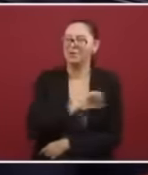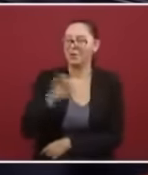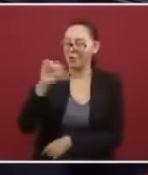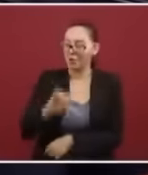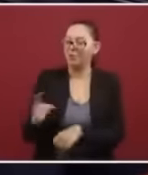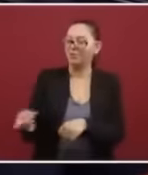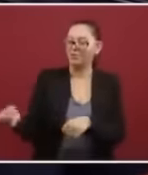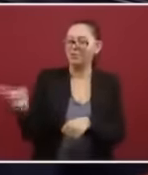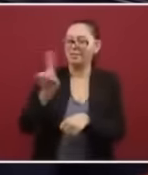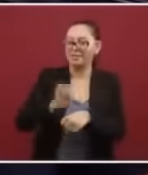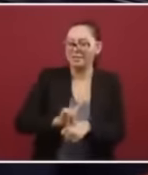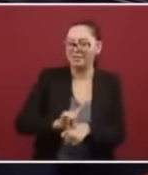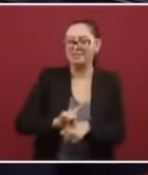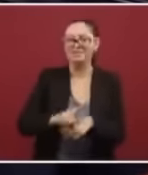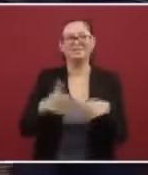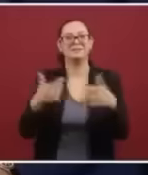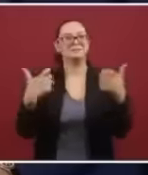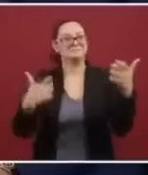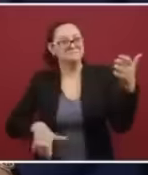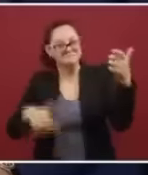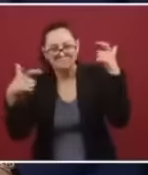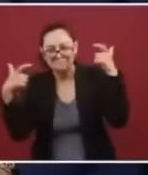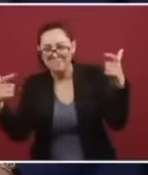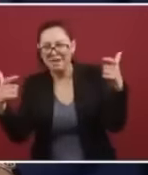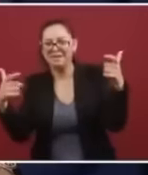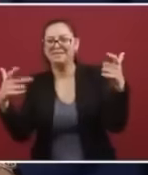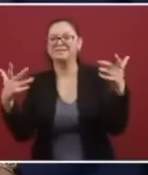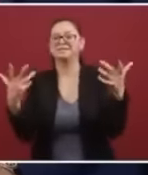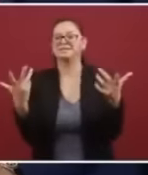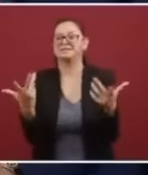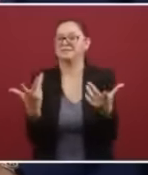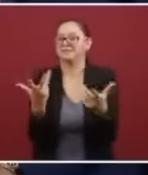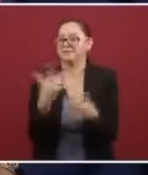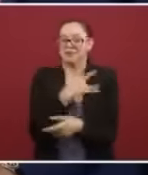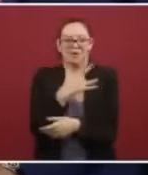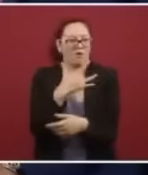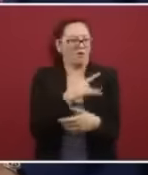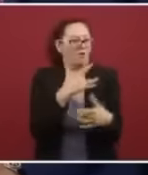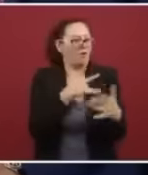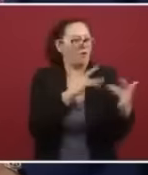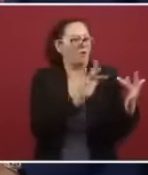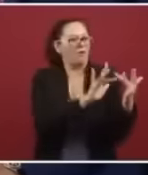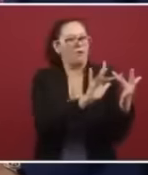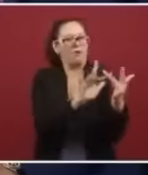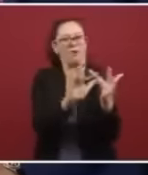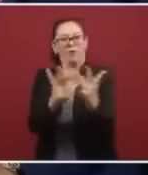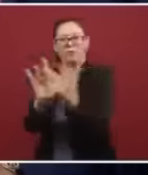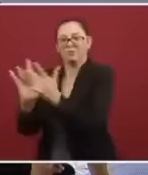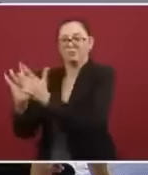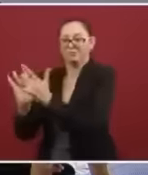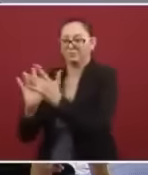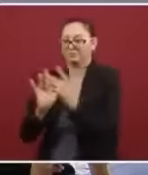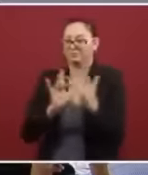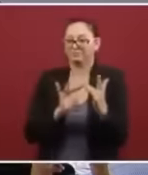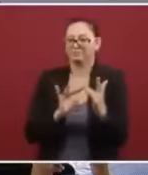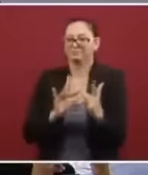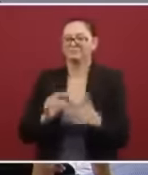día, entre mariachis y entre tantos corazones que nos acompañan.